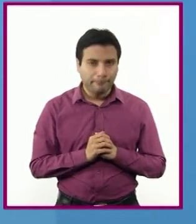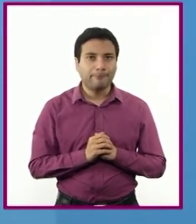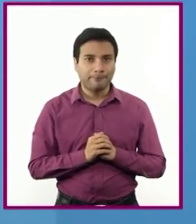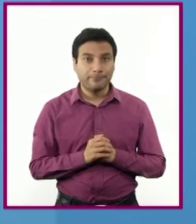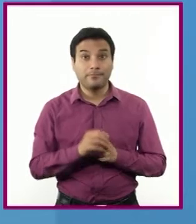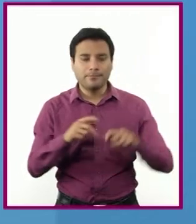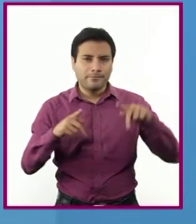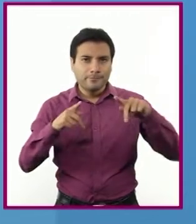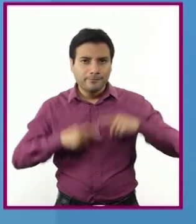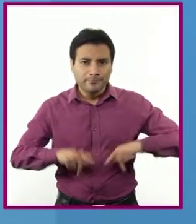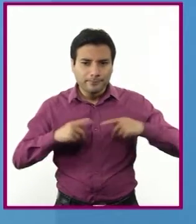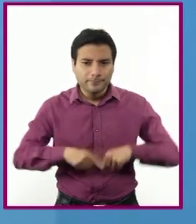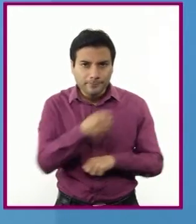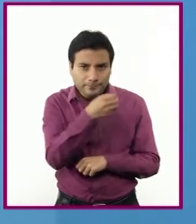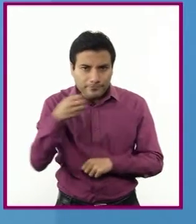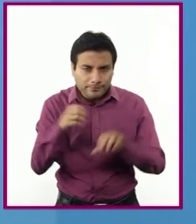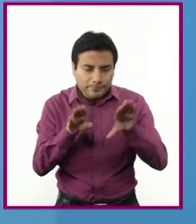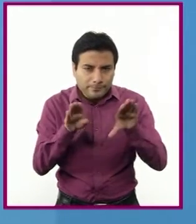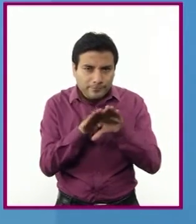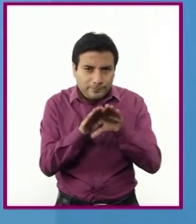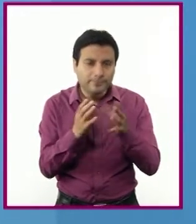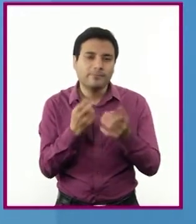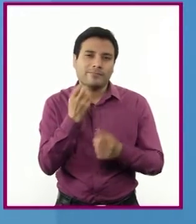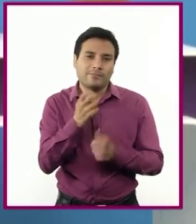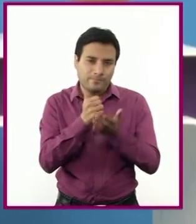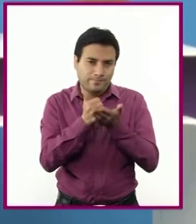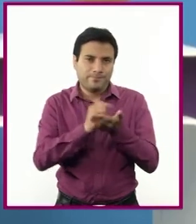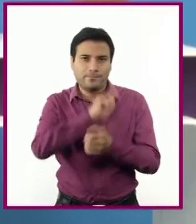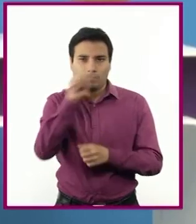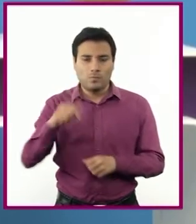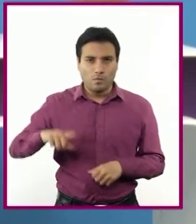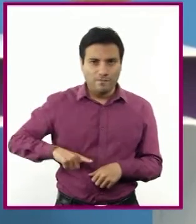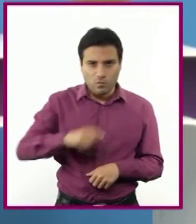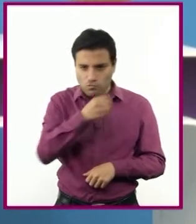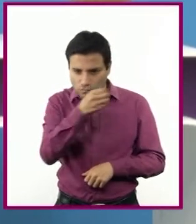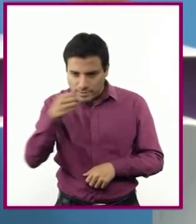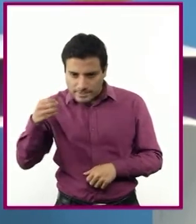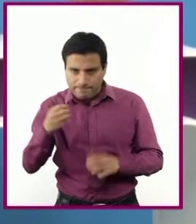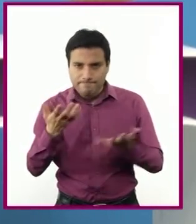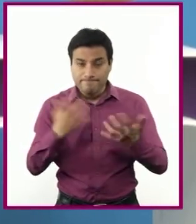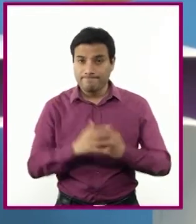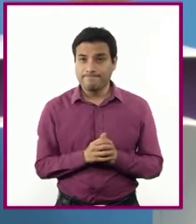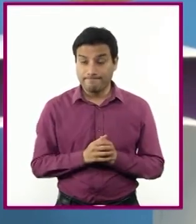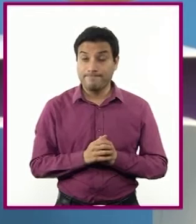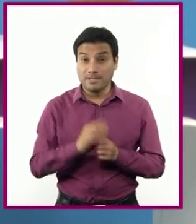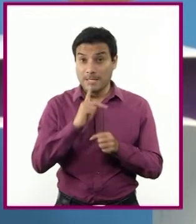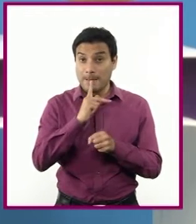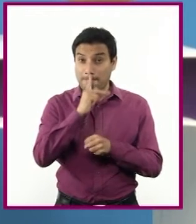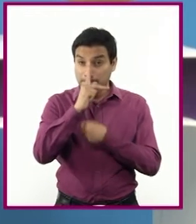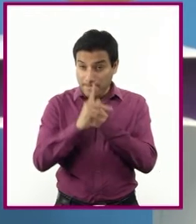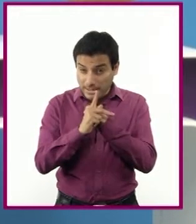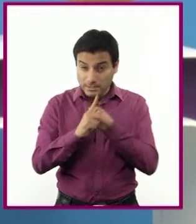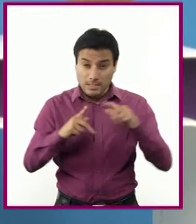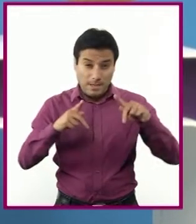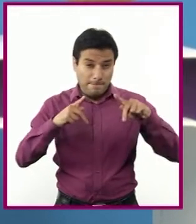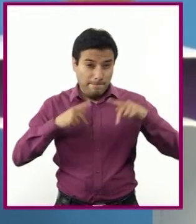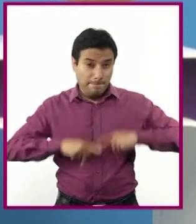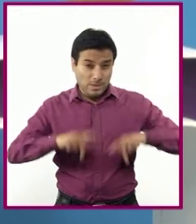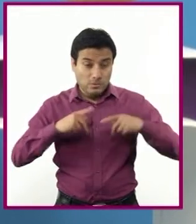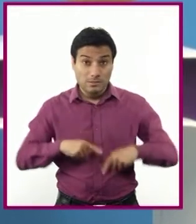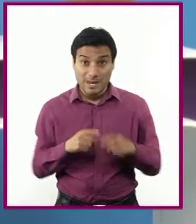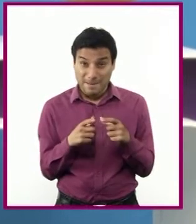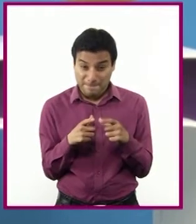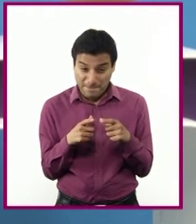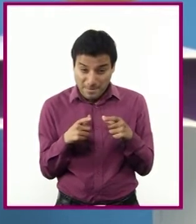población es básico para la planeación económica de un país. Exacto. Un país con una población que crece